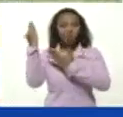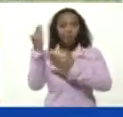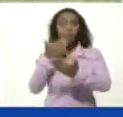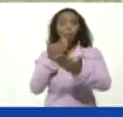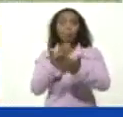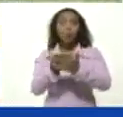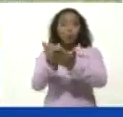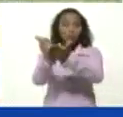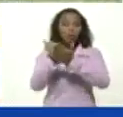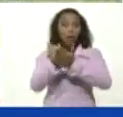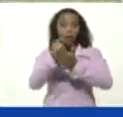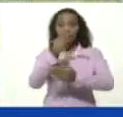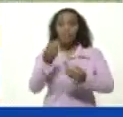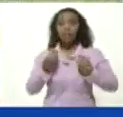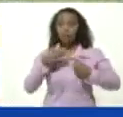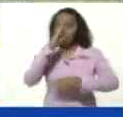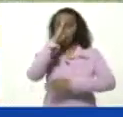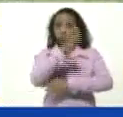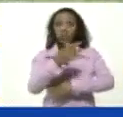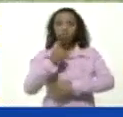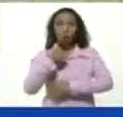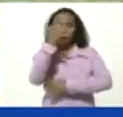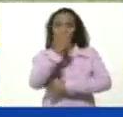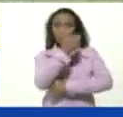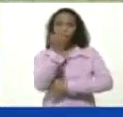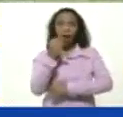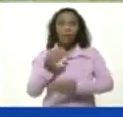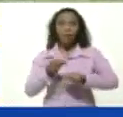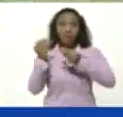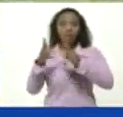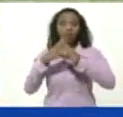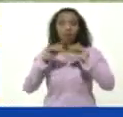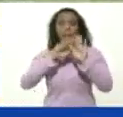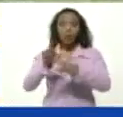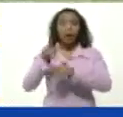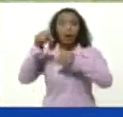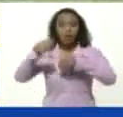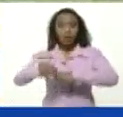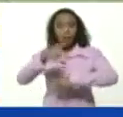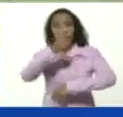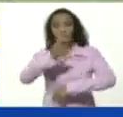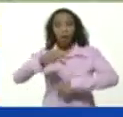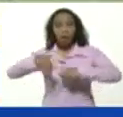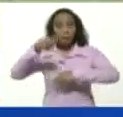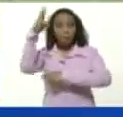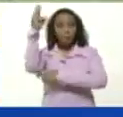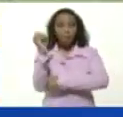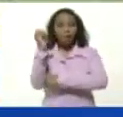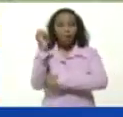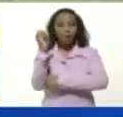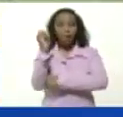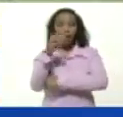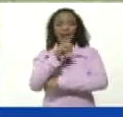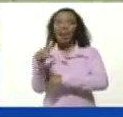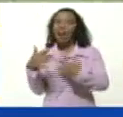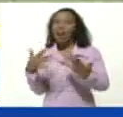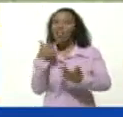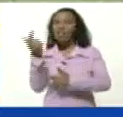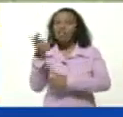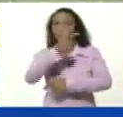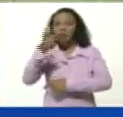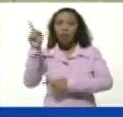ayuda en vivo y directo y yo me he comprometido a darle toda la ayuda aquí a la gente de Petare. ¿Qué dice la gente de